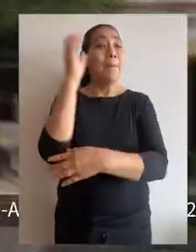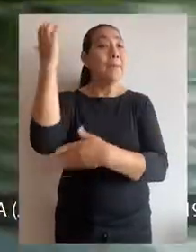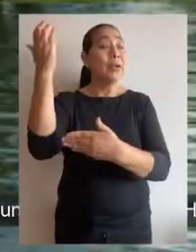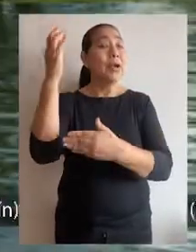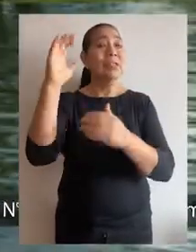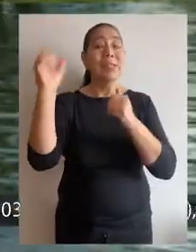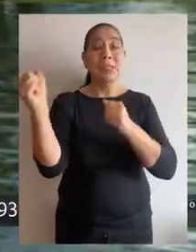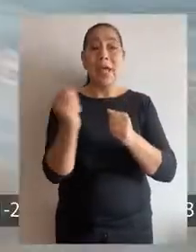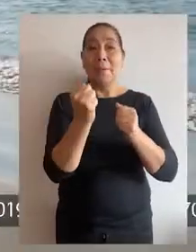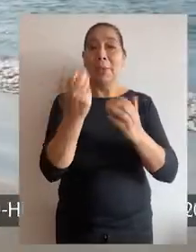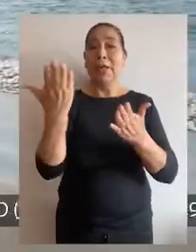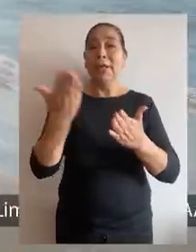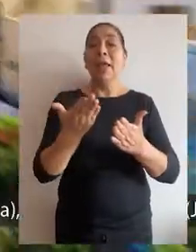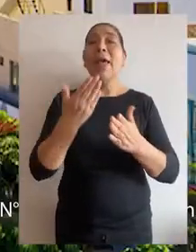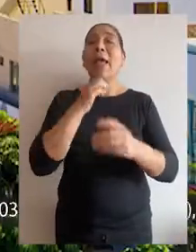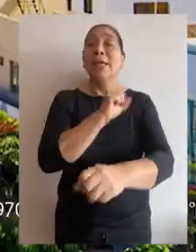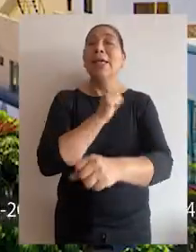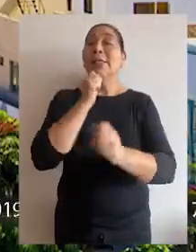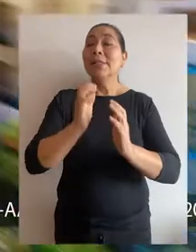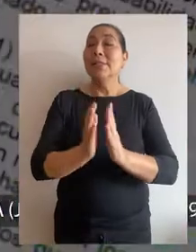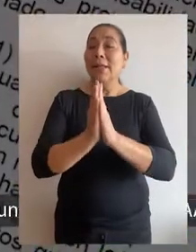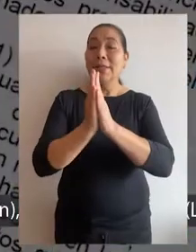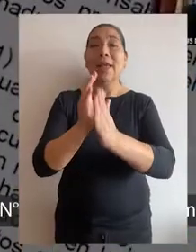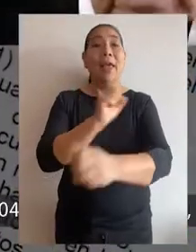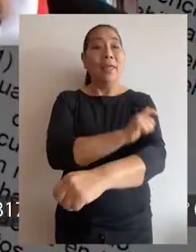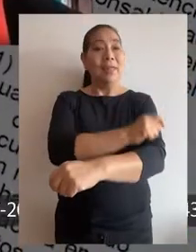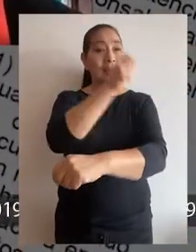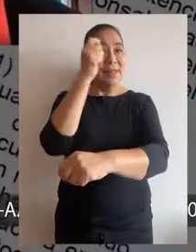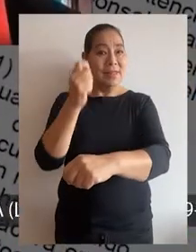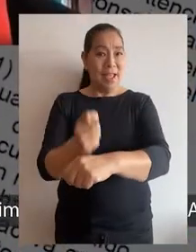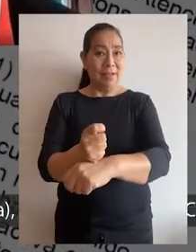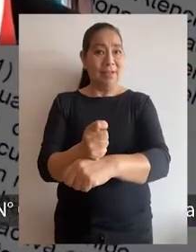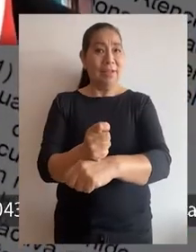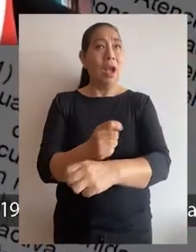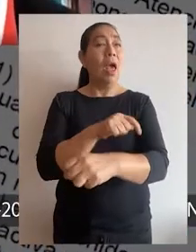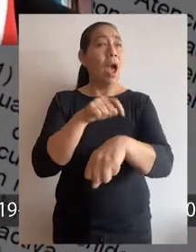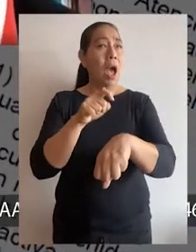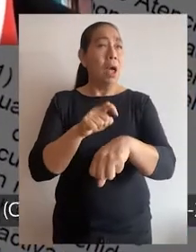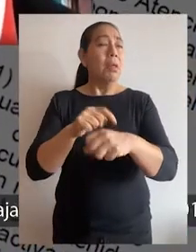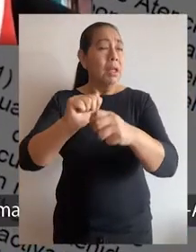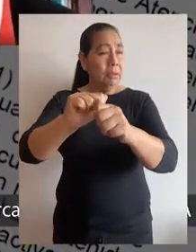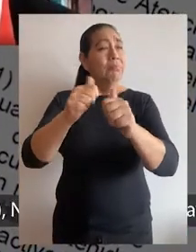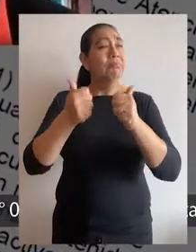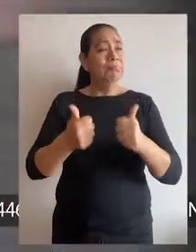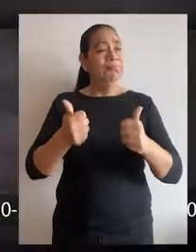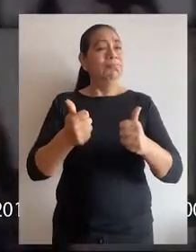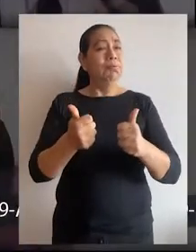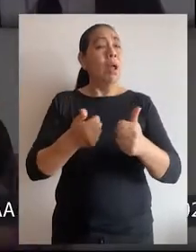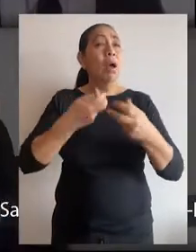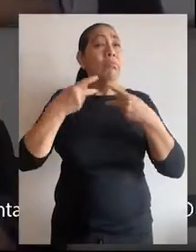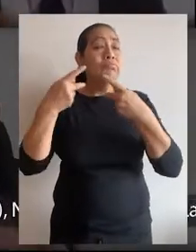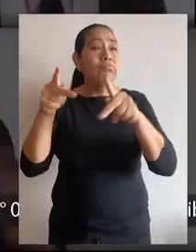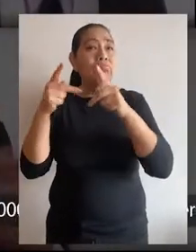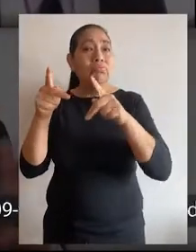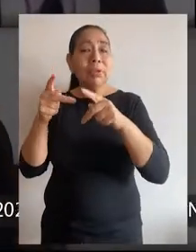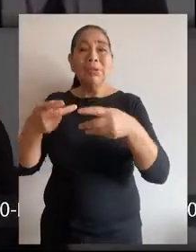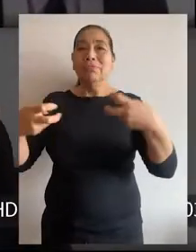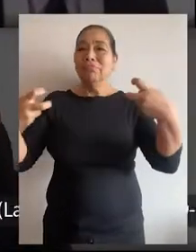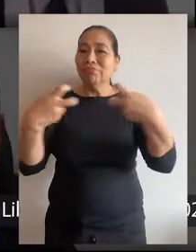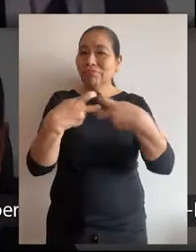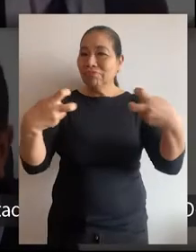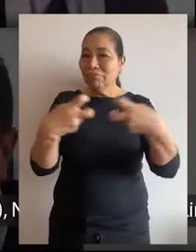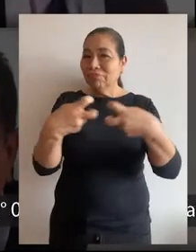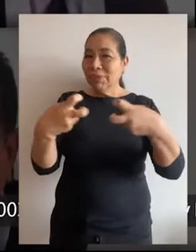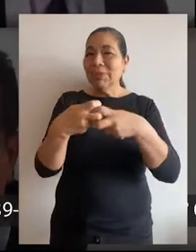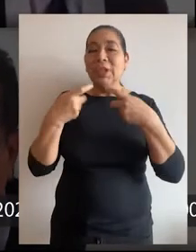Piura, San Martín, Santa y Tacna. La audiencia de la Sala Primera inició a las 9 y 30 de la mañana y fue transmitida por